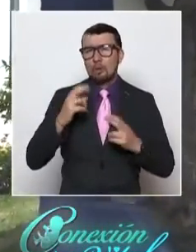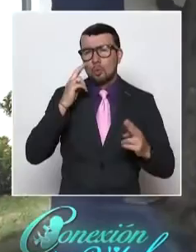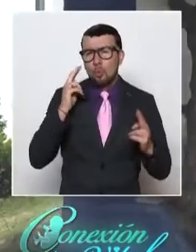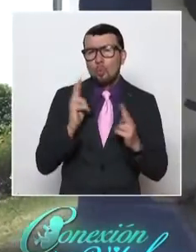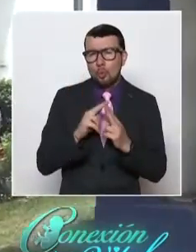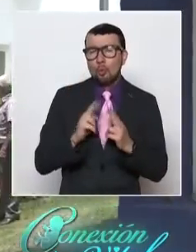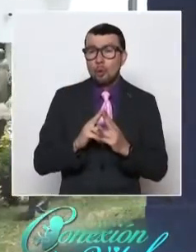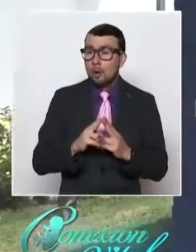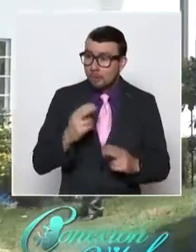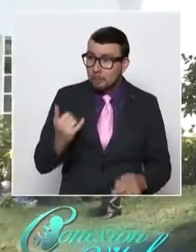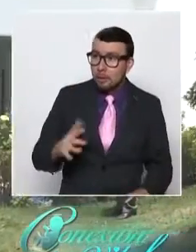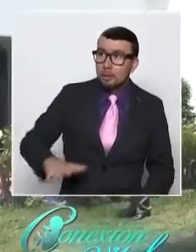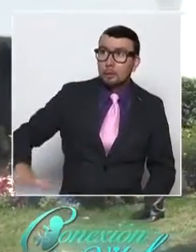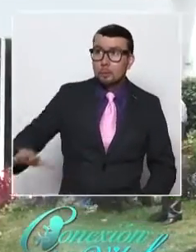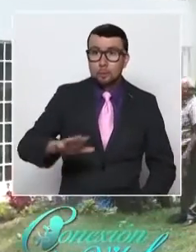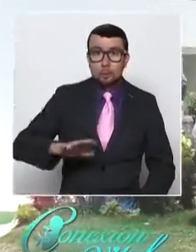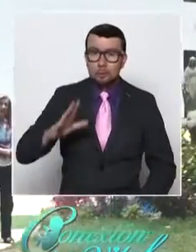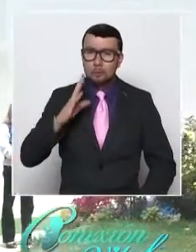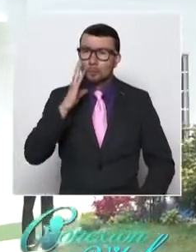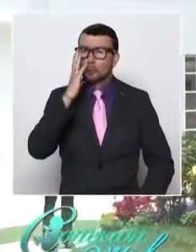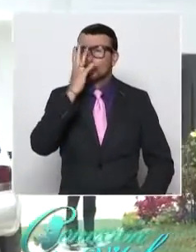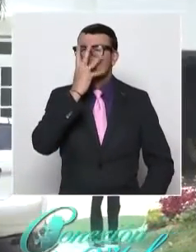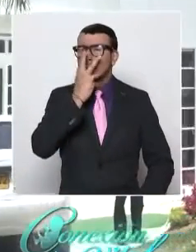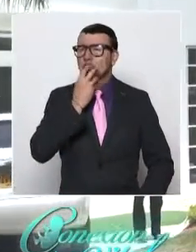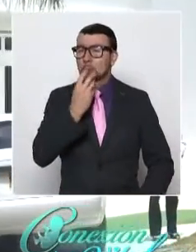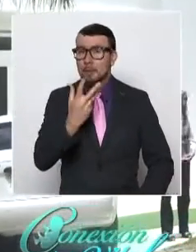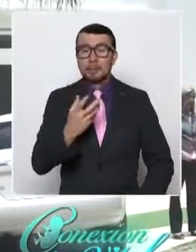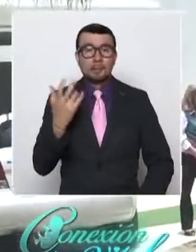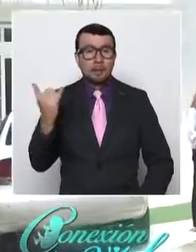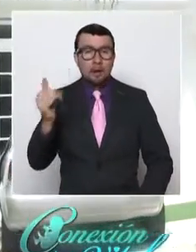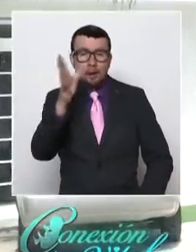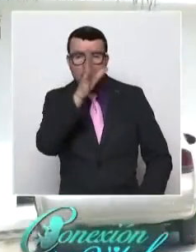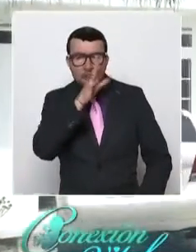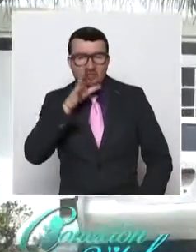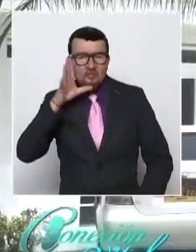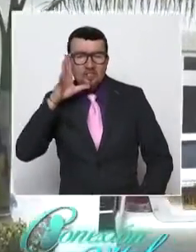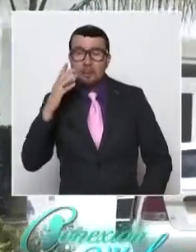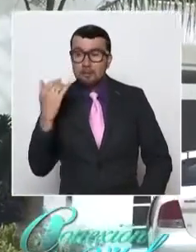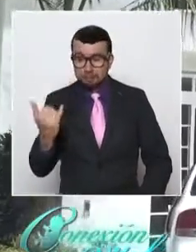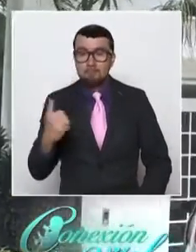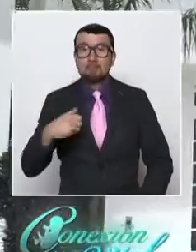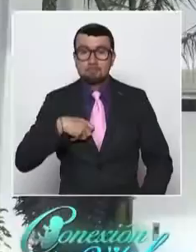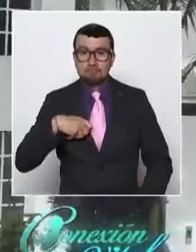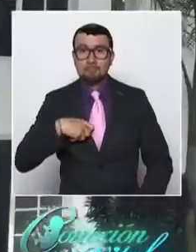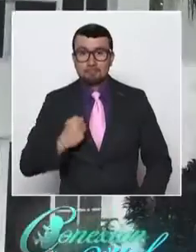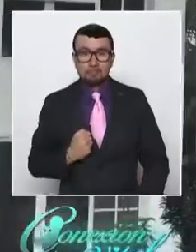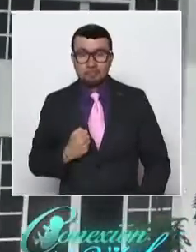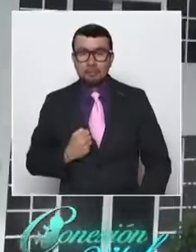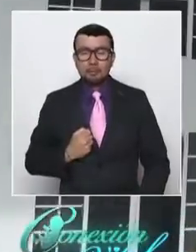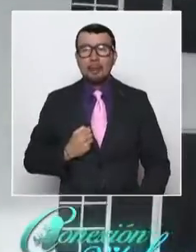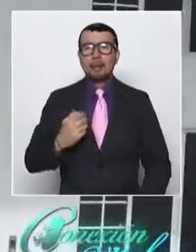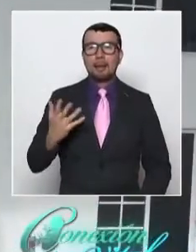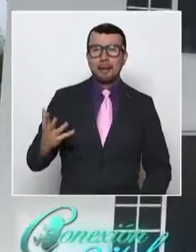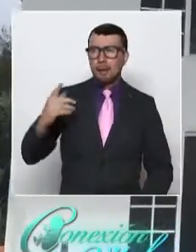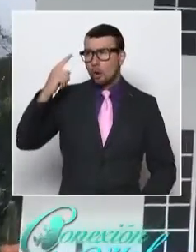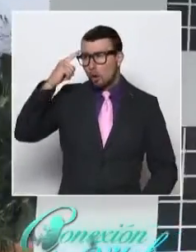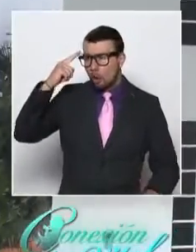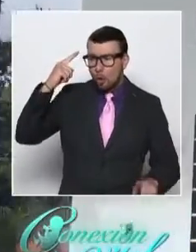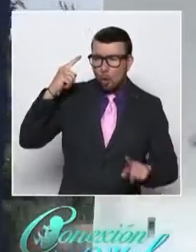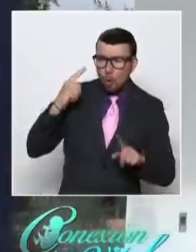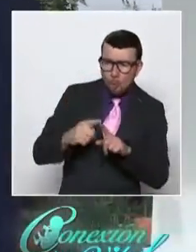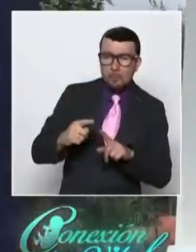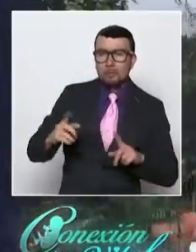sitio campestre y vemos nosotros la idea que hemos querido que